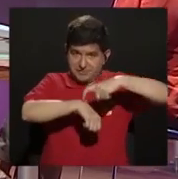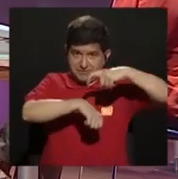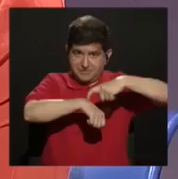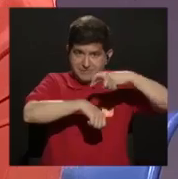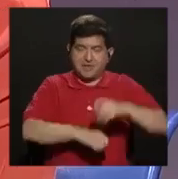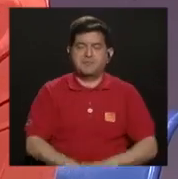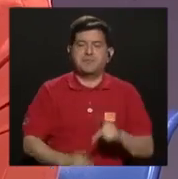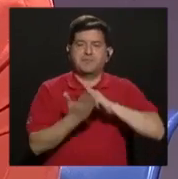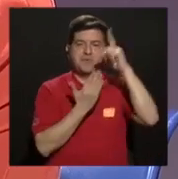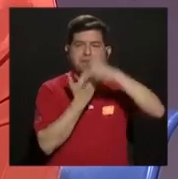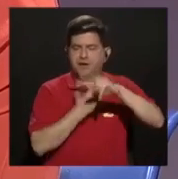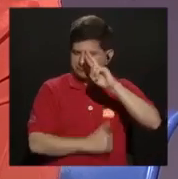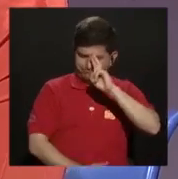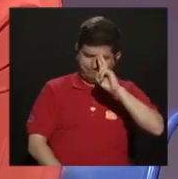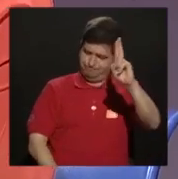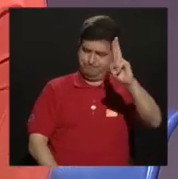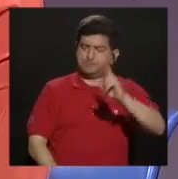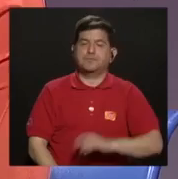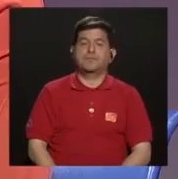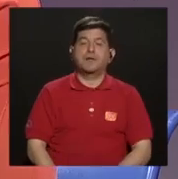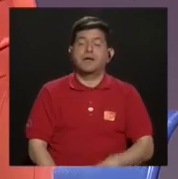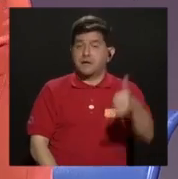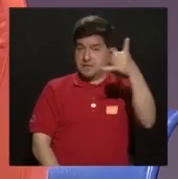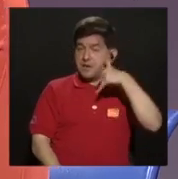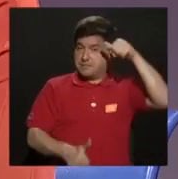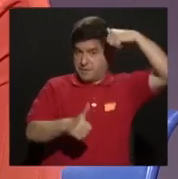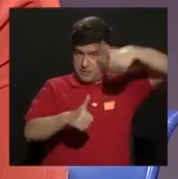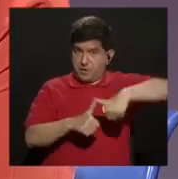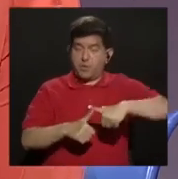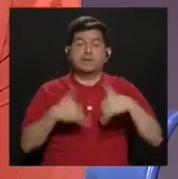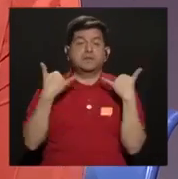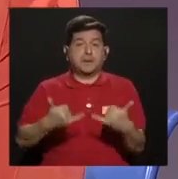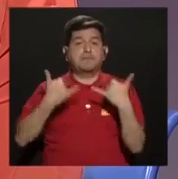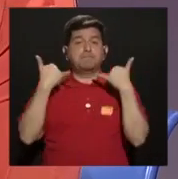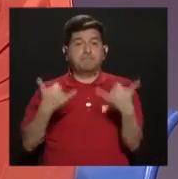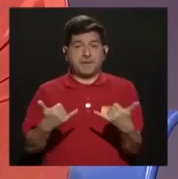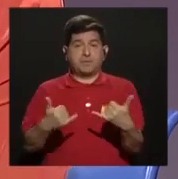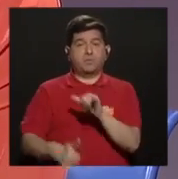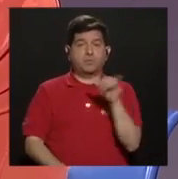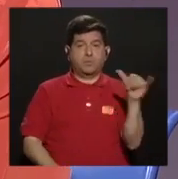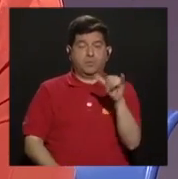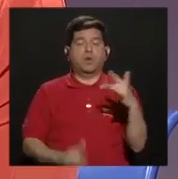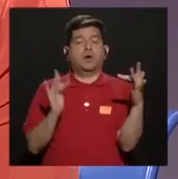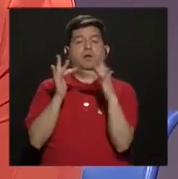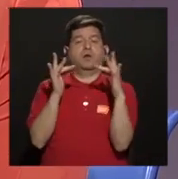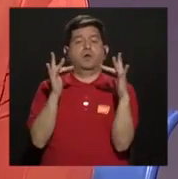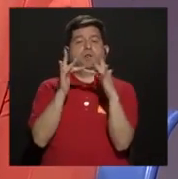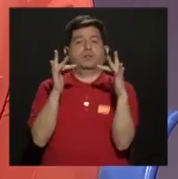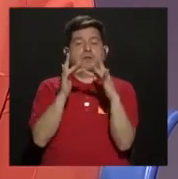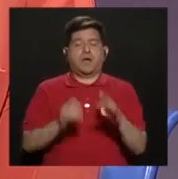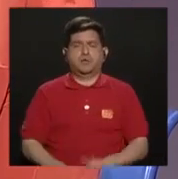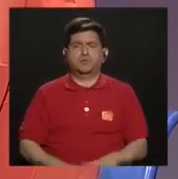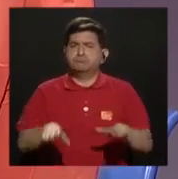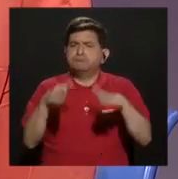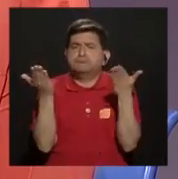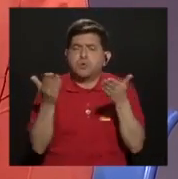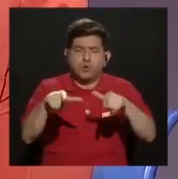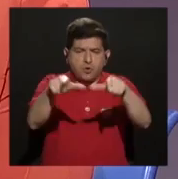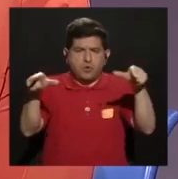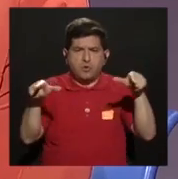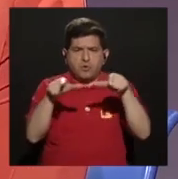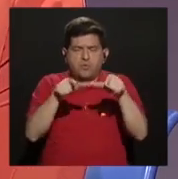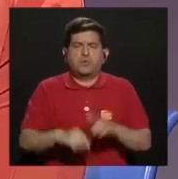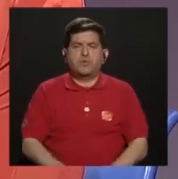a Irreverencias. Puede llamarnos, estamos en vivo, y puede también contactarnos mediante nuestra página